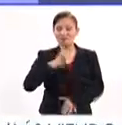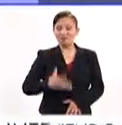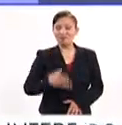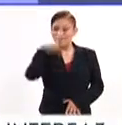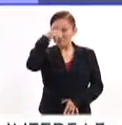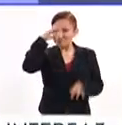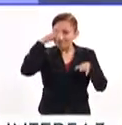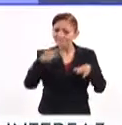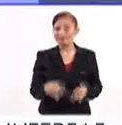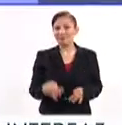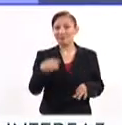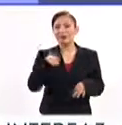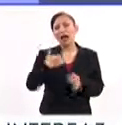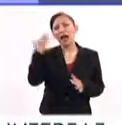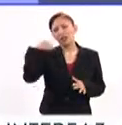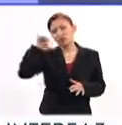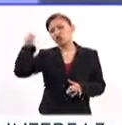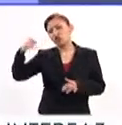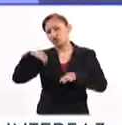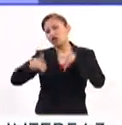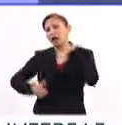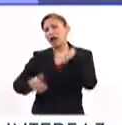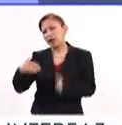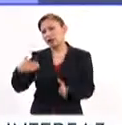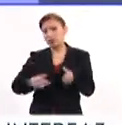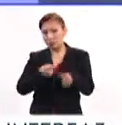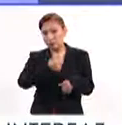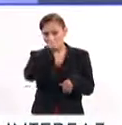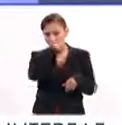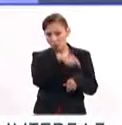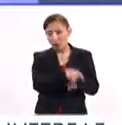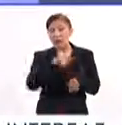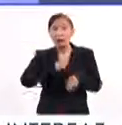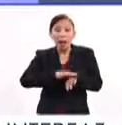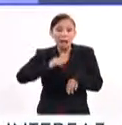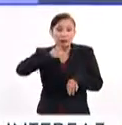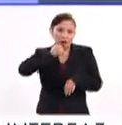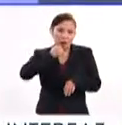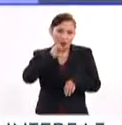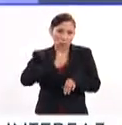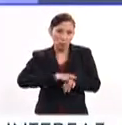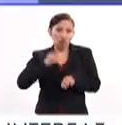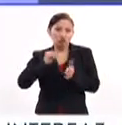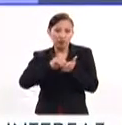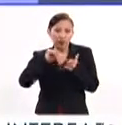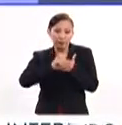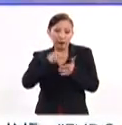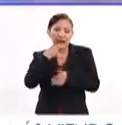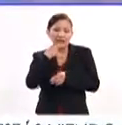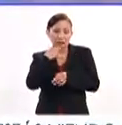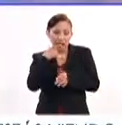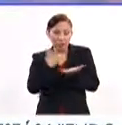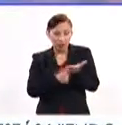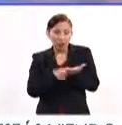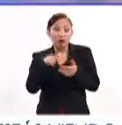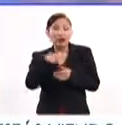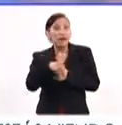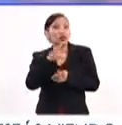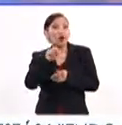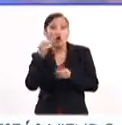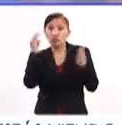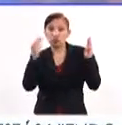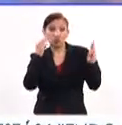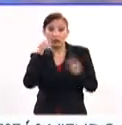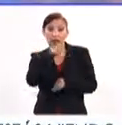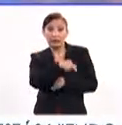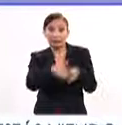orgullosamente mexicano. Hubo otros antes, no es el primero, claro. Es el más viejo. El que todavía sigue funcionando. Sí, y además no es